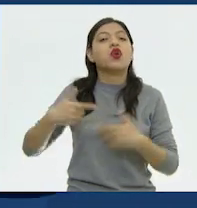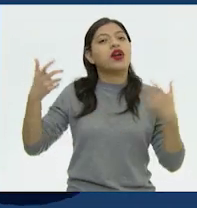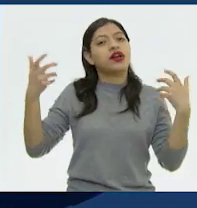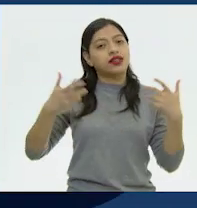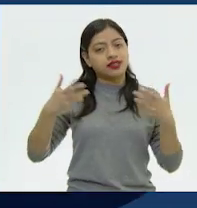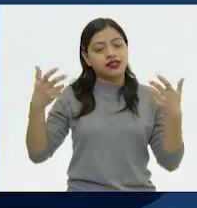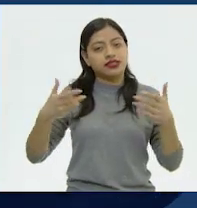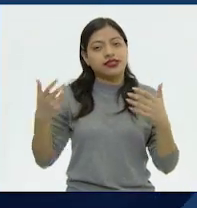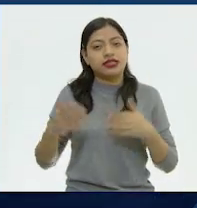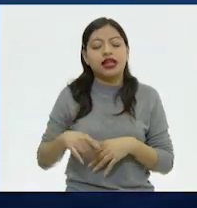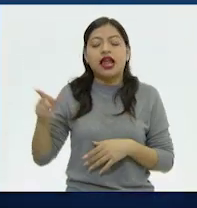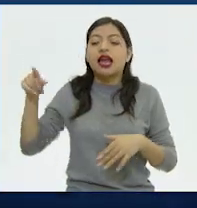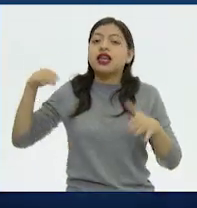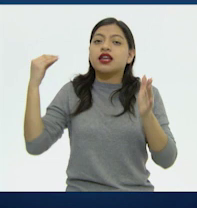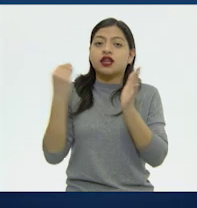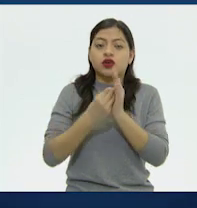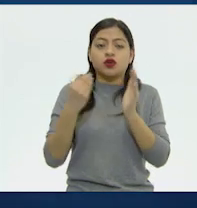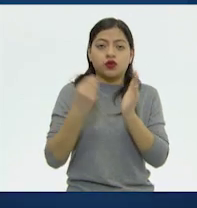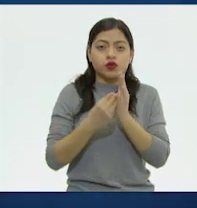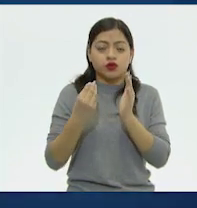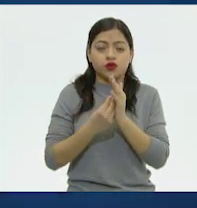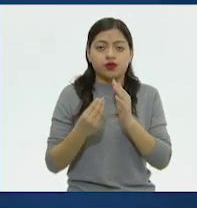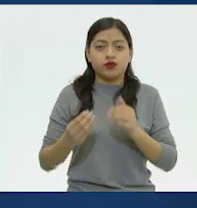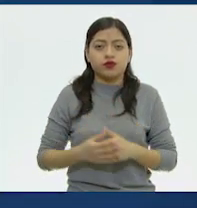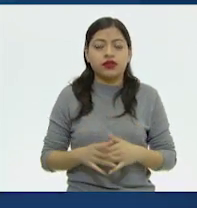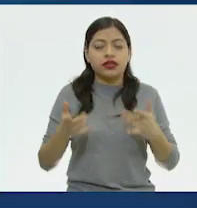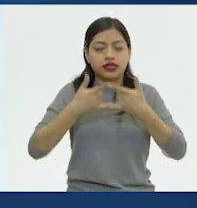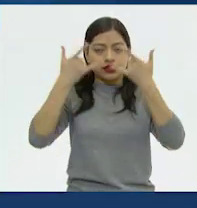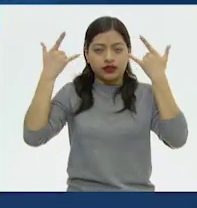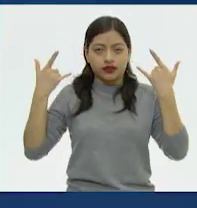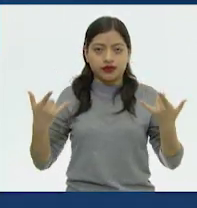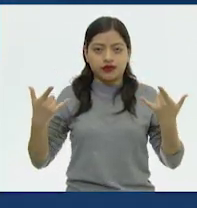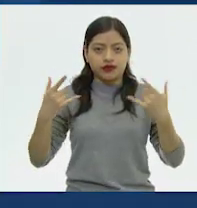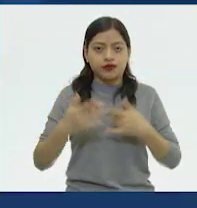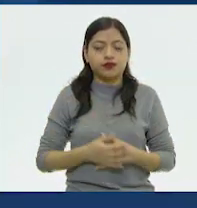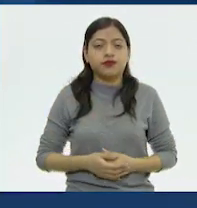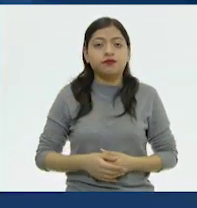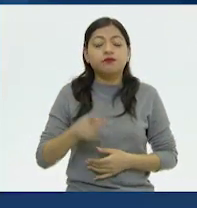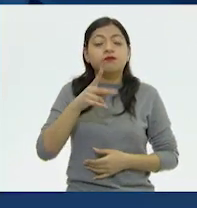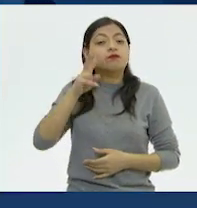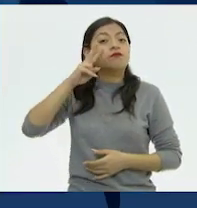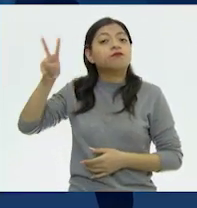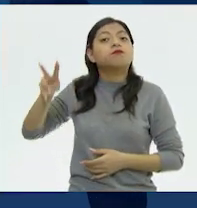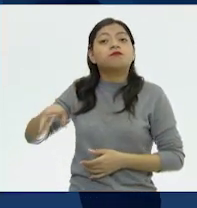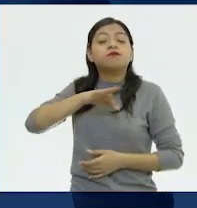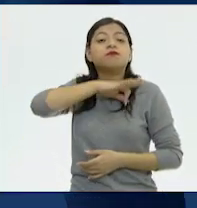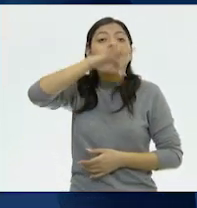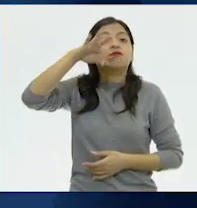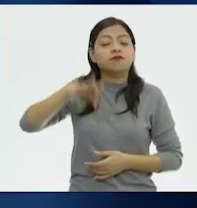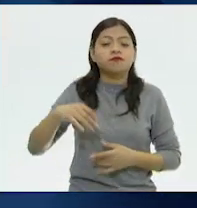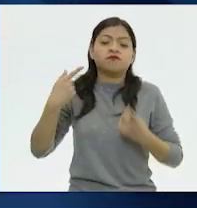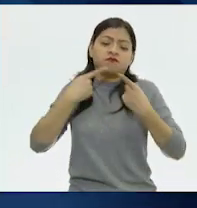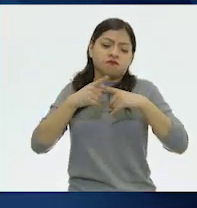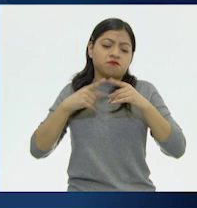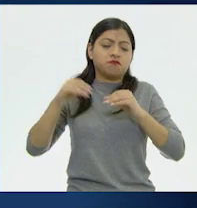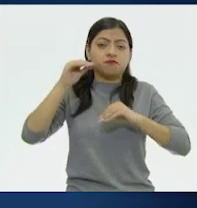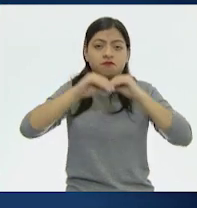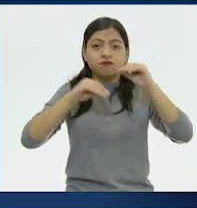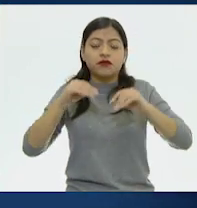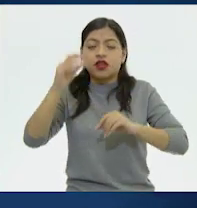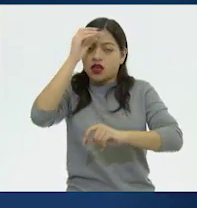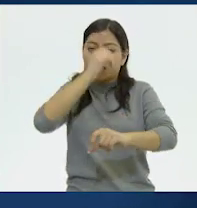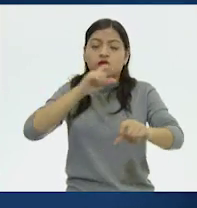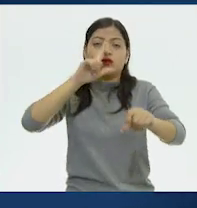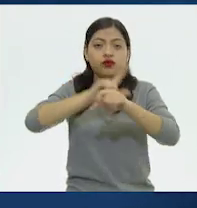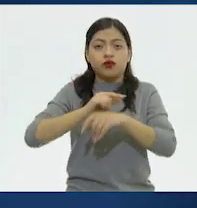como parte de la asignatura de Historia, en el que podemos ver pues, diferentes elementos, la cultura,